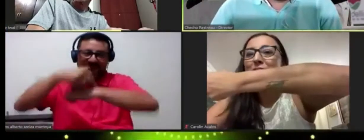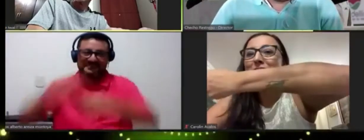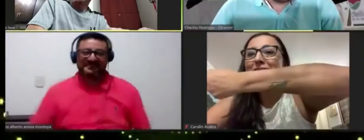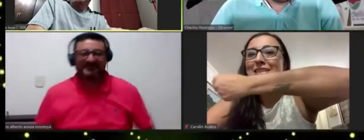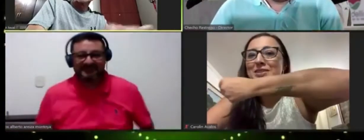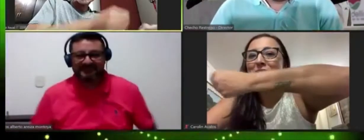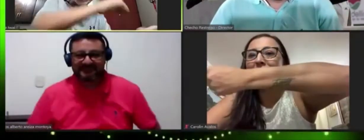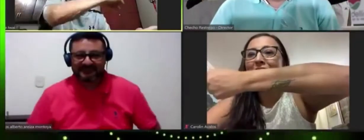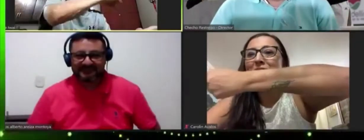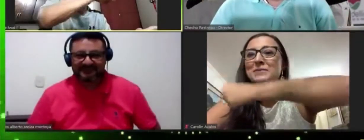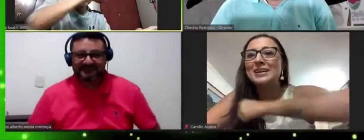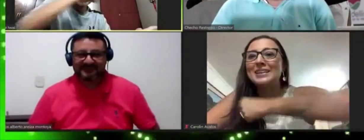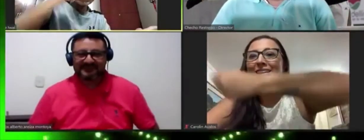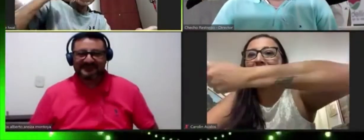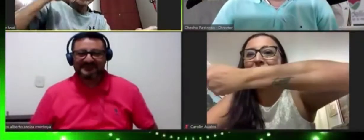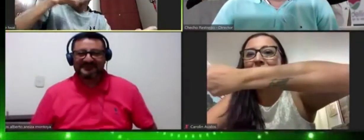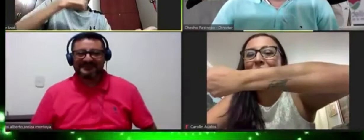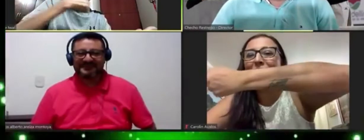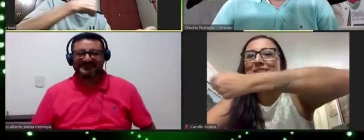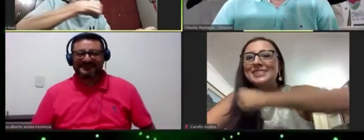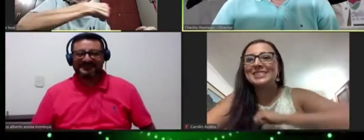Mírame, qué mal.